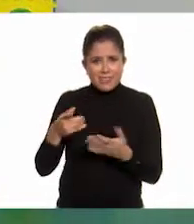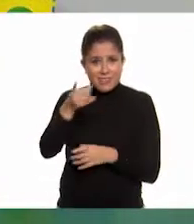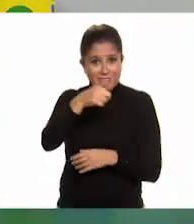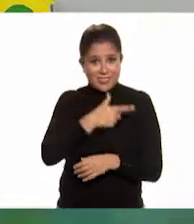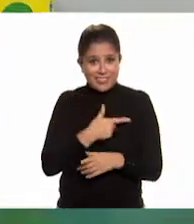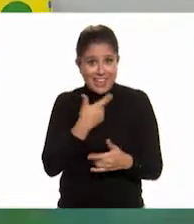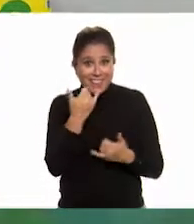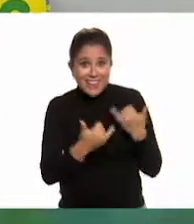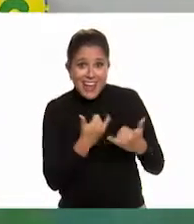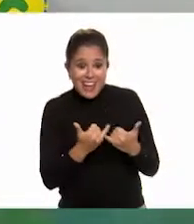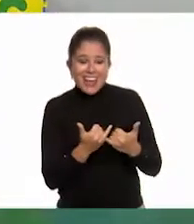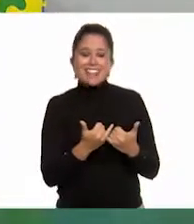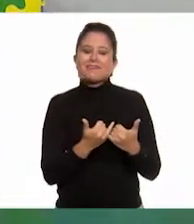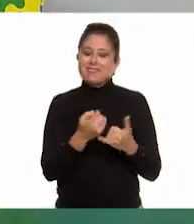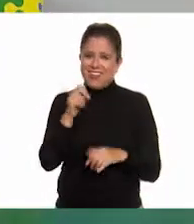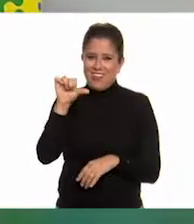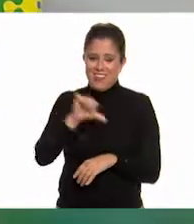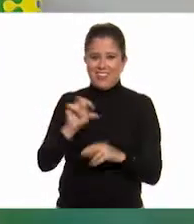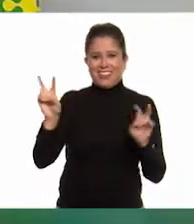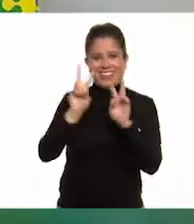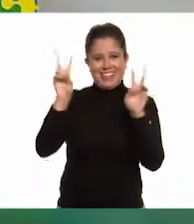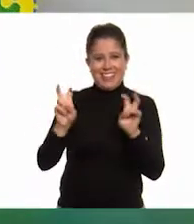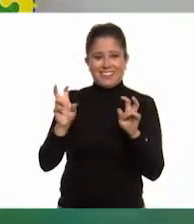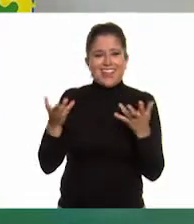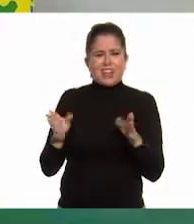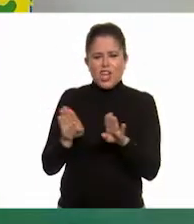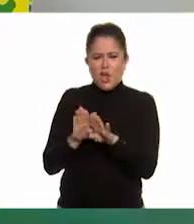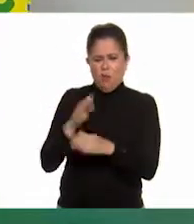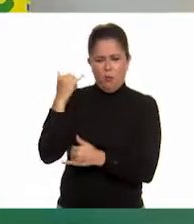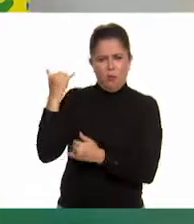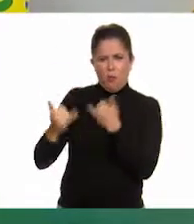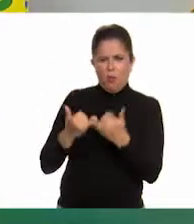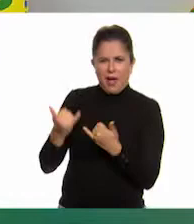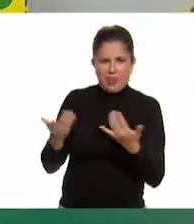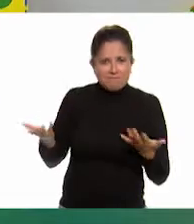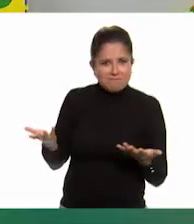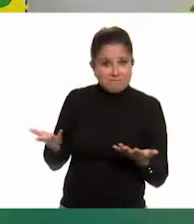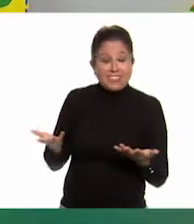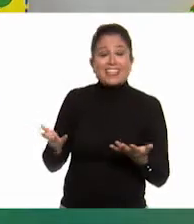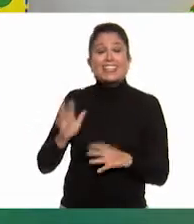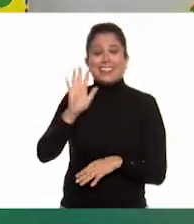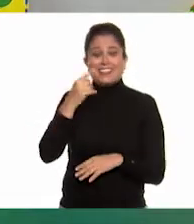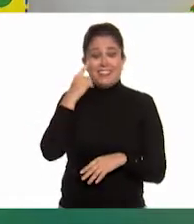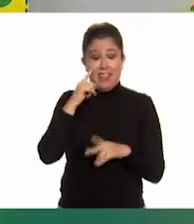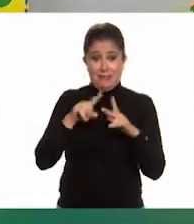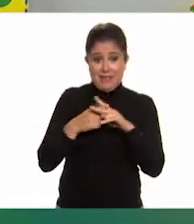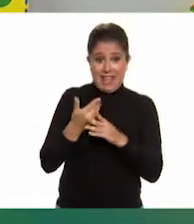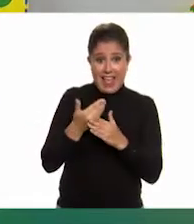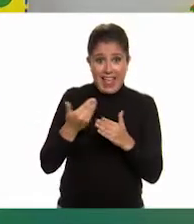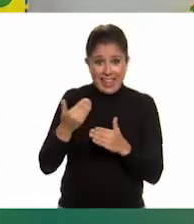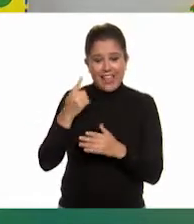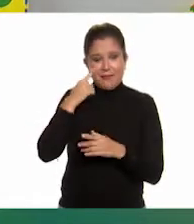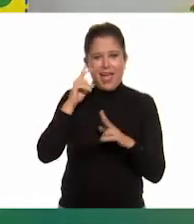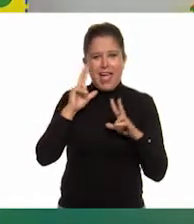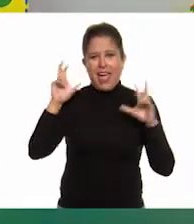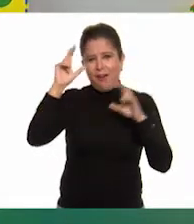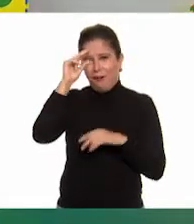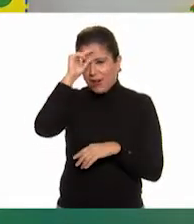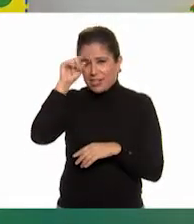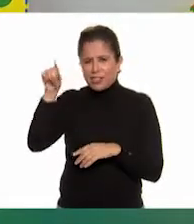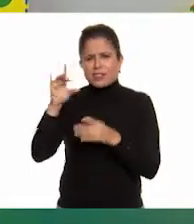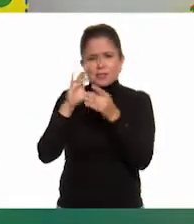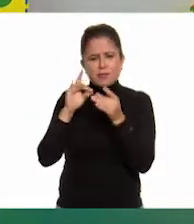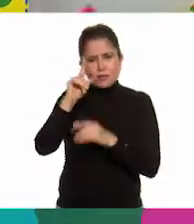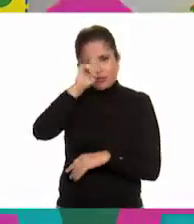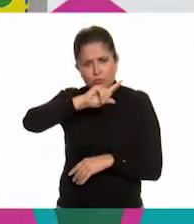jugar? Pues de eso se trata nuestro tema de hoy, cómo se juegan los juegos. Pero ¿qué les parece si antes de comenzar vamos con Ajo Listo, que nos tiene una recomendación